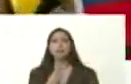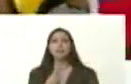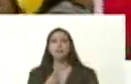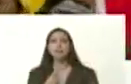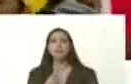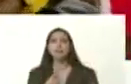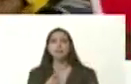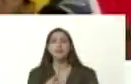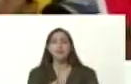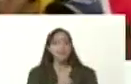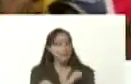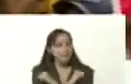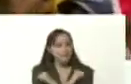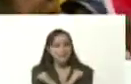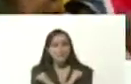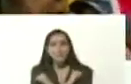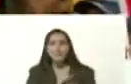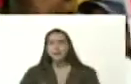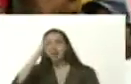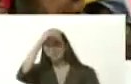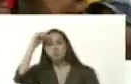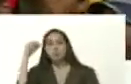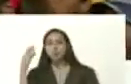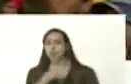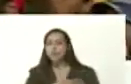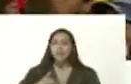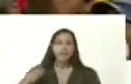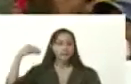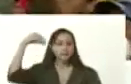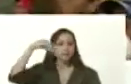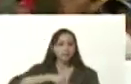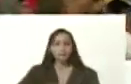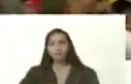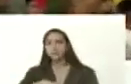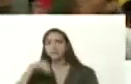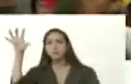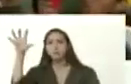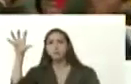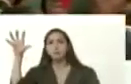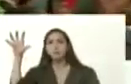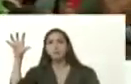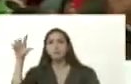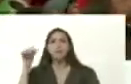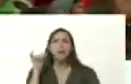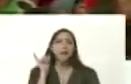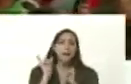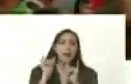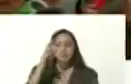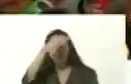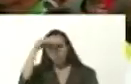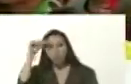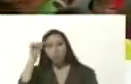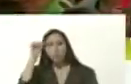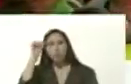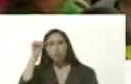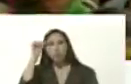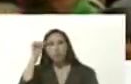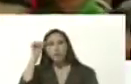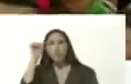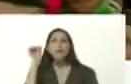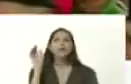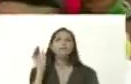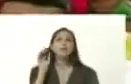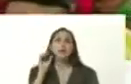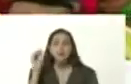Trump metiéndose en los asuntos internos del resto de los países. Que se ocupe de los 43 millones de pobres que tienen Estados